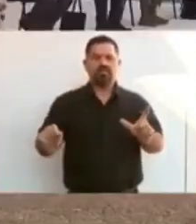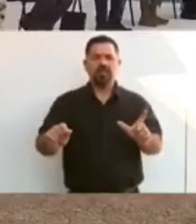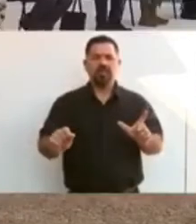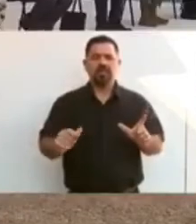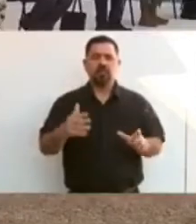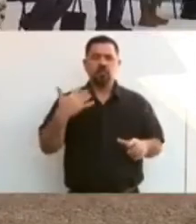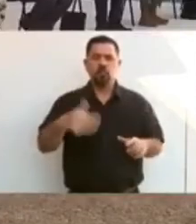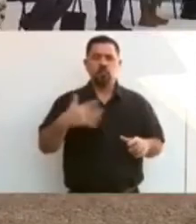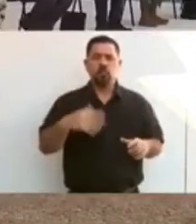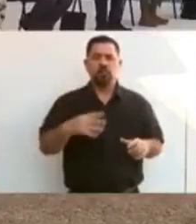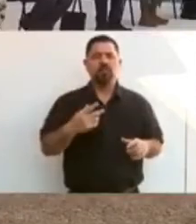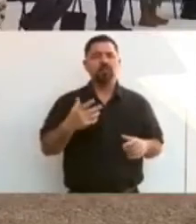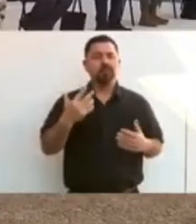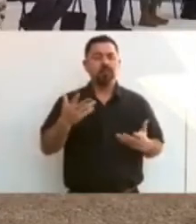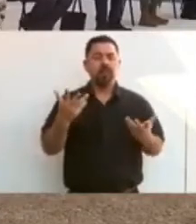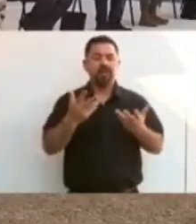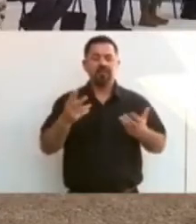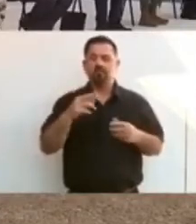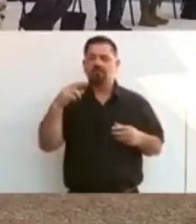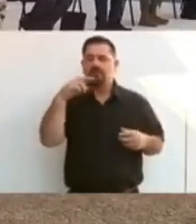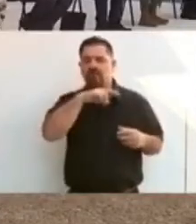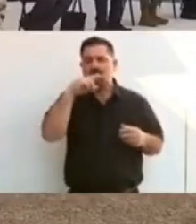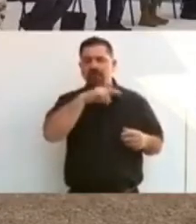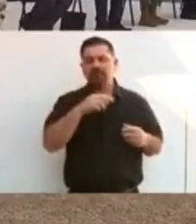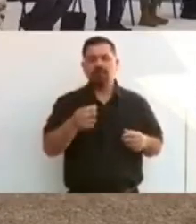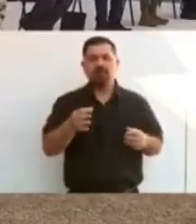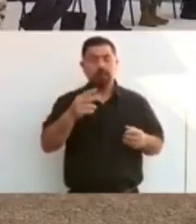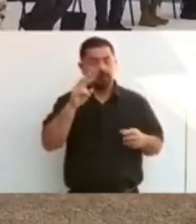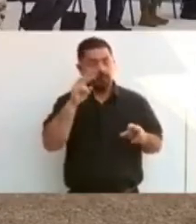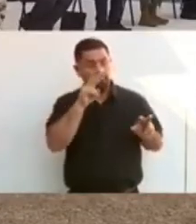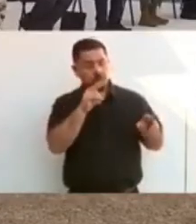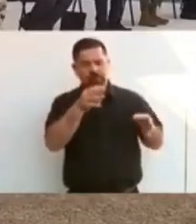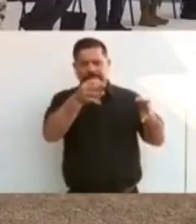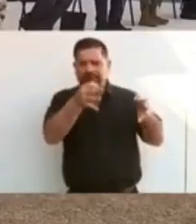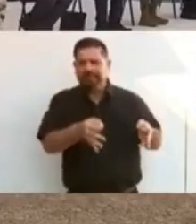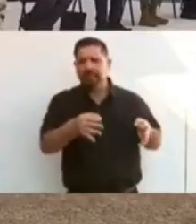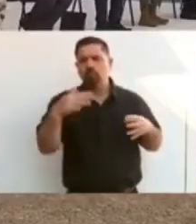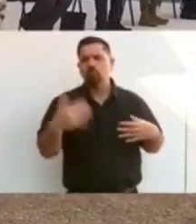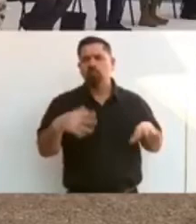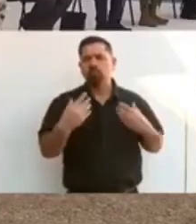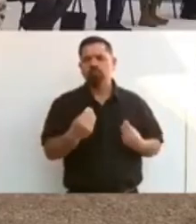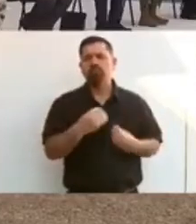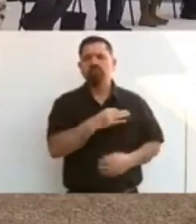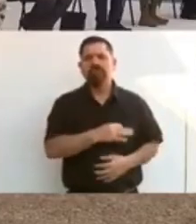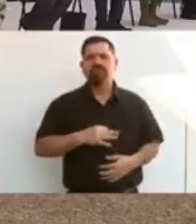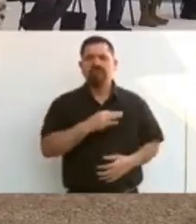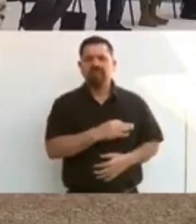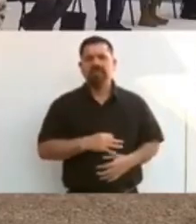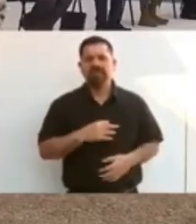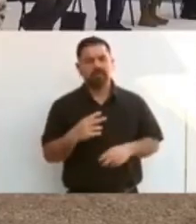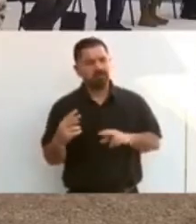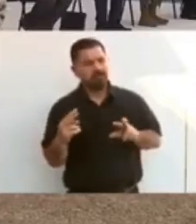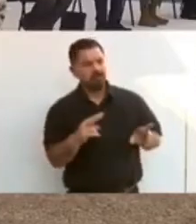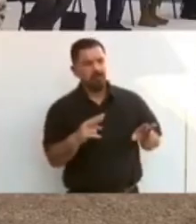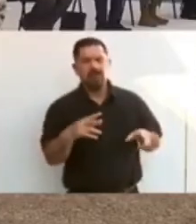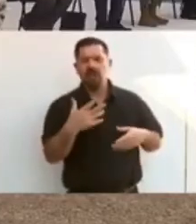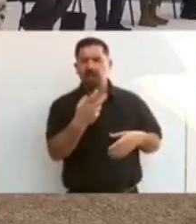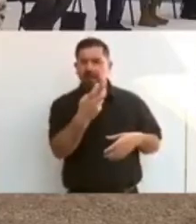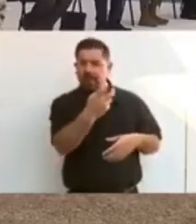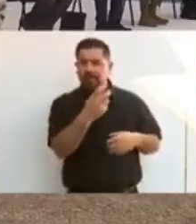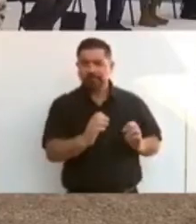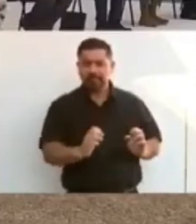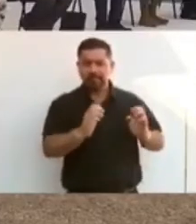una manera rapidísima, con una gran calidad, y de verdad los felicito porque es una obra que va a traer